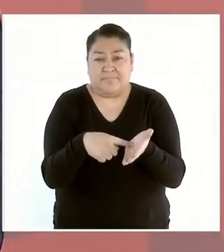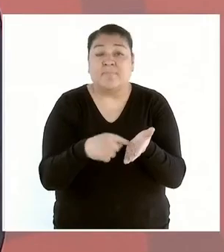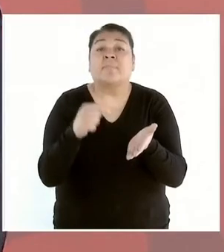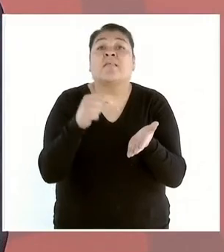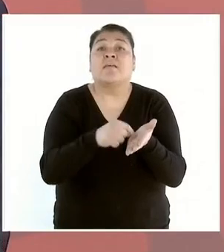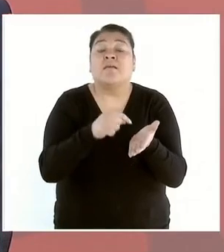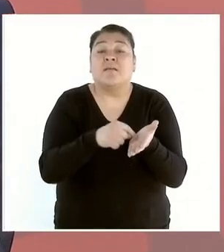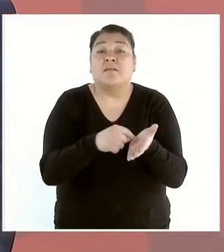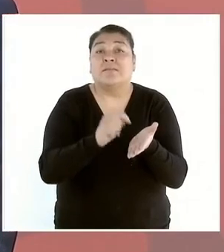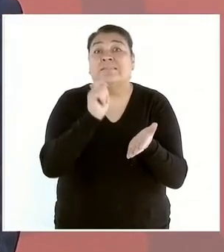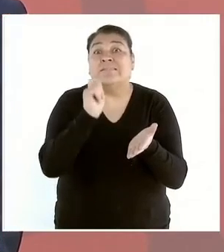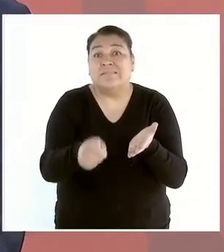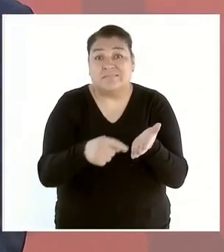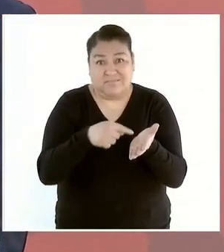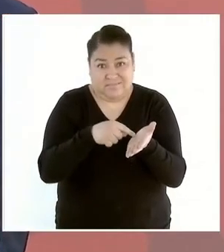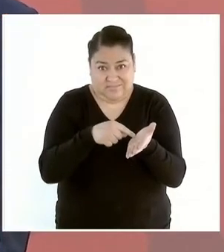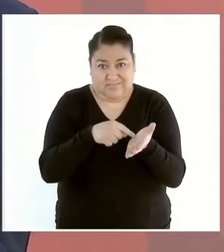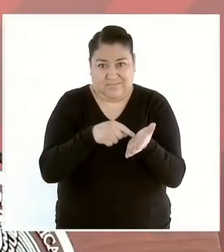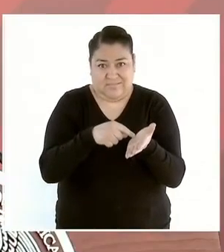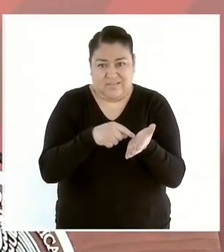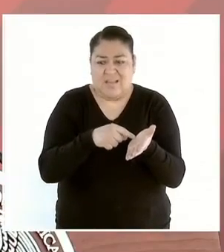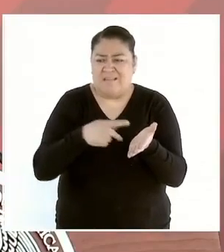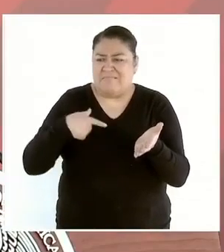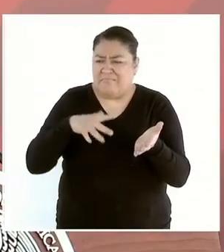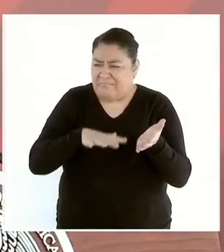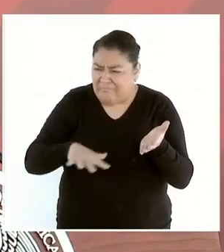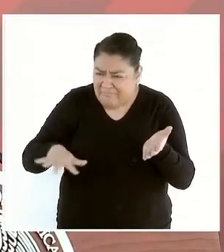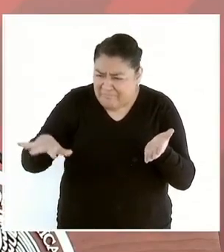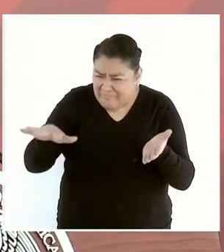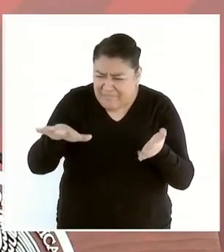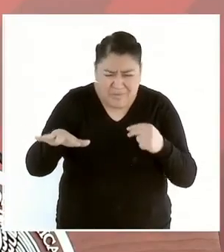que era tal la superioridad racial